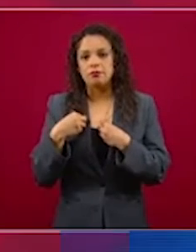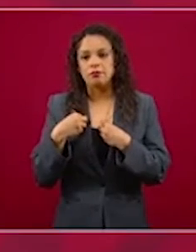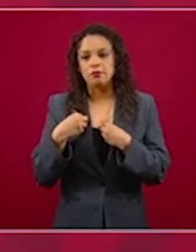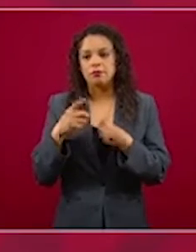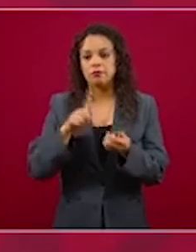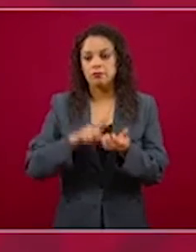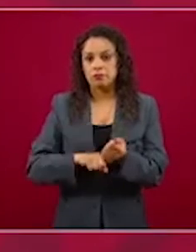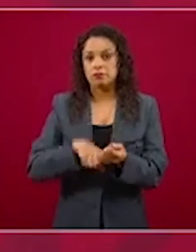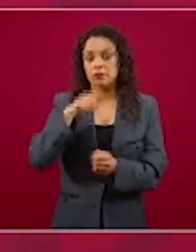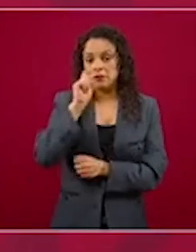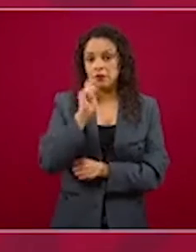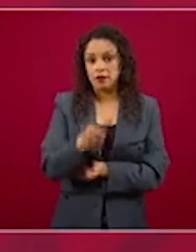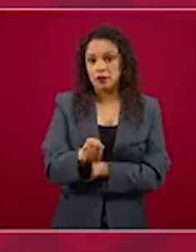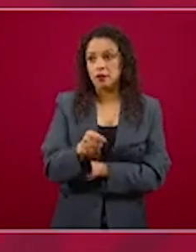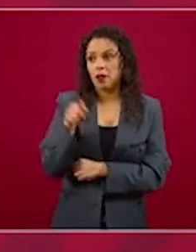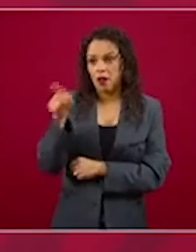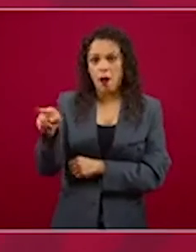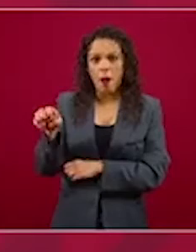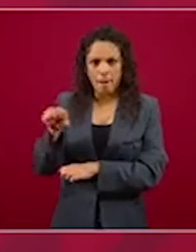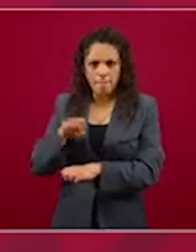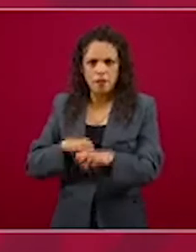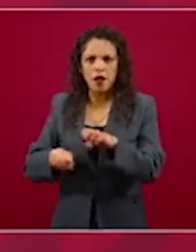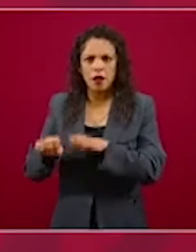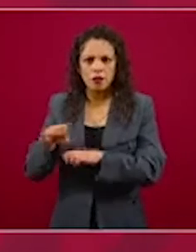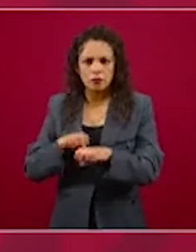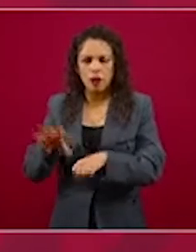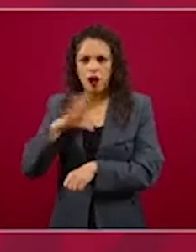pequeños, medianos empresarios,